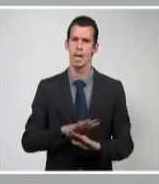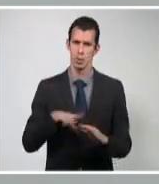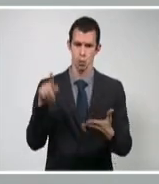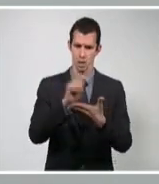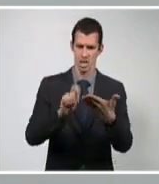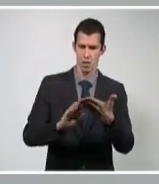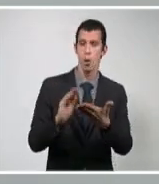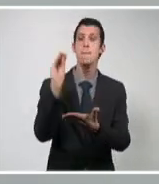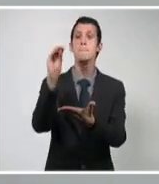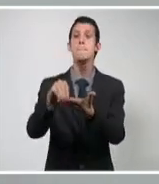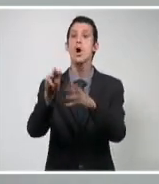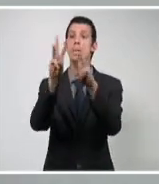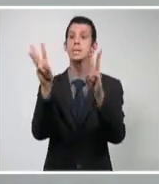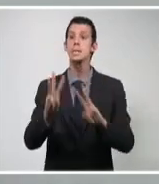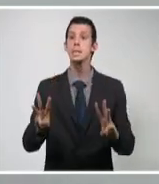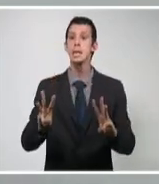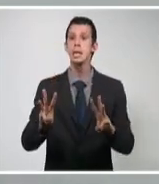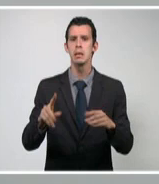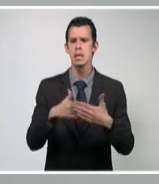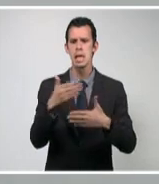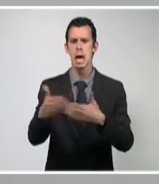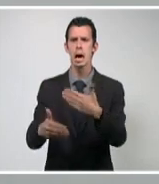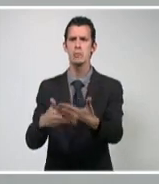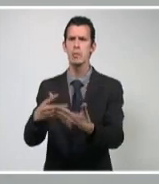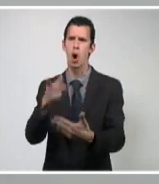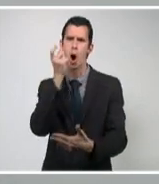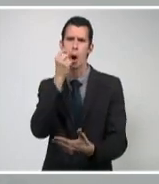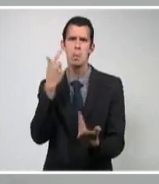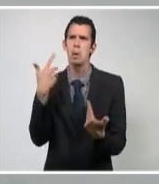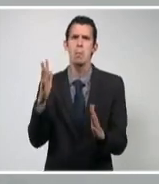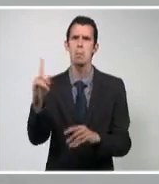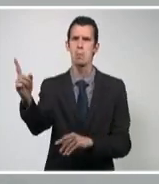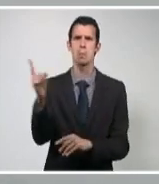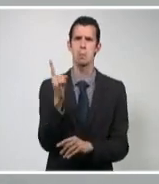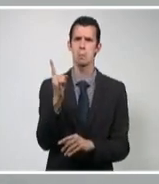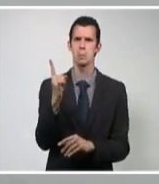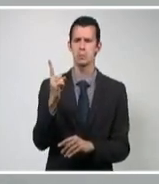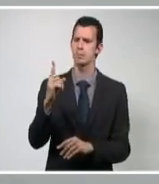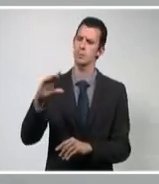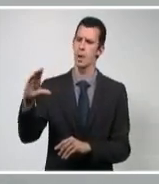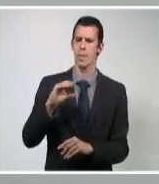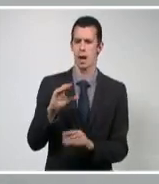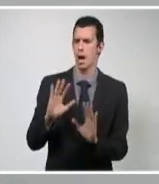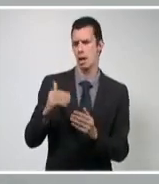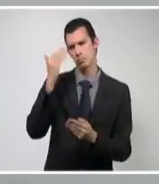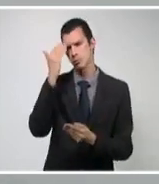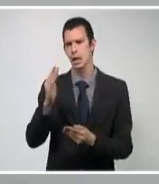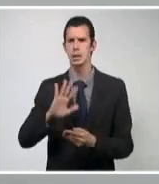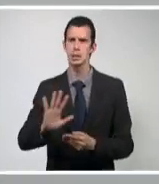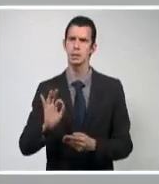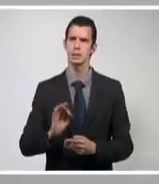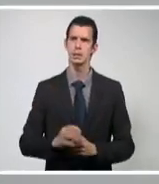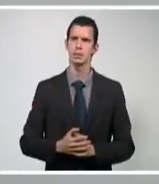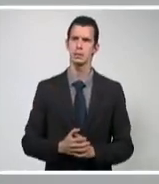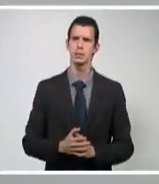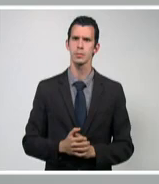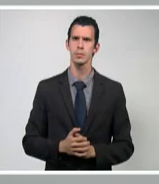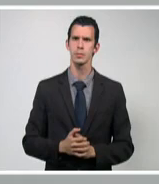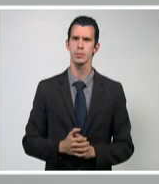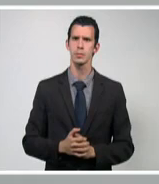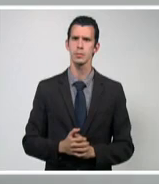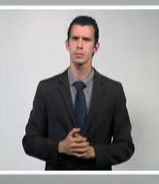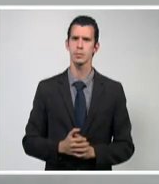Tuve comunicación con la gente de la editorial para saber cómo iba a hacer las directas y en qué momento hacer